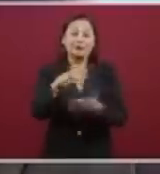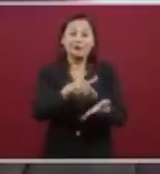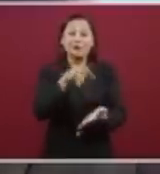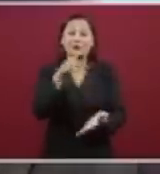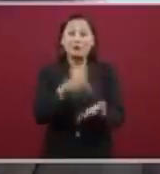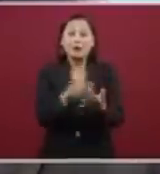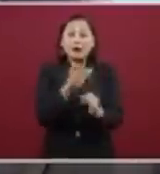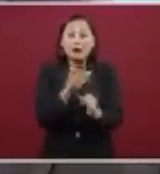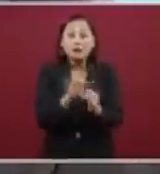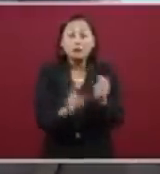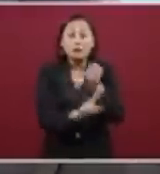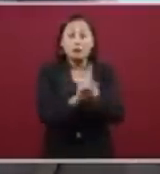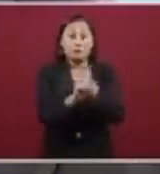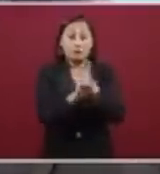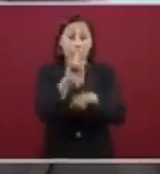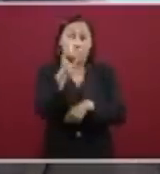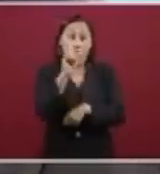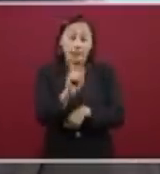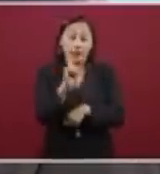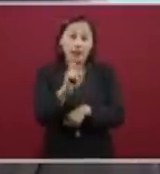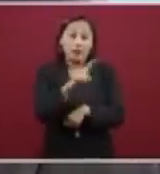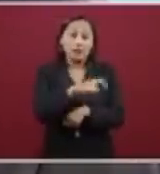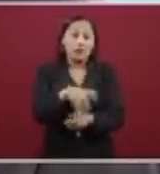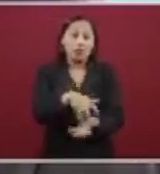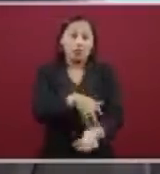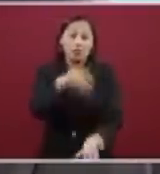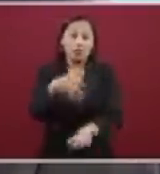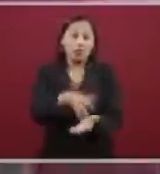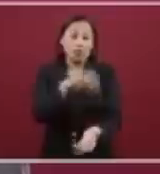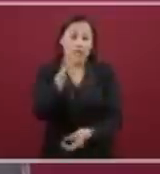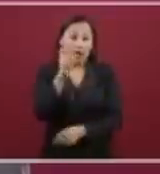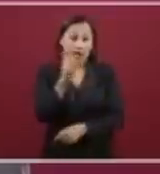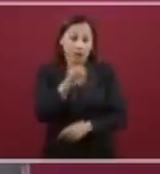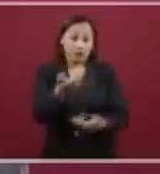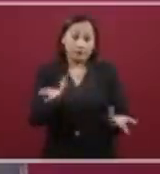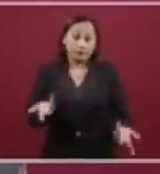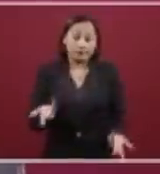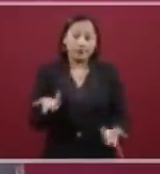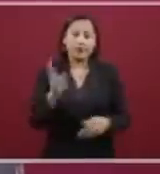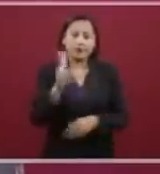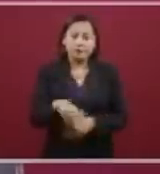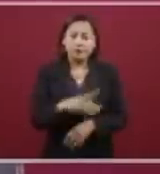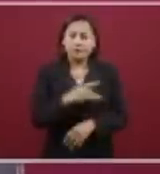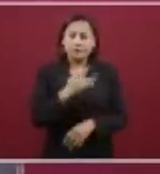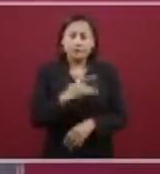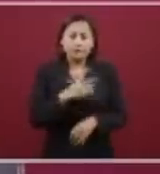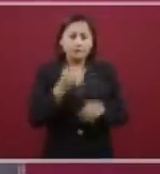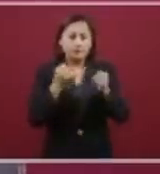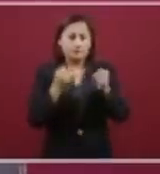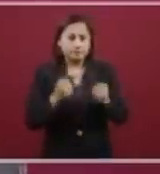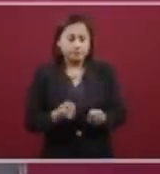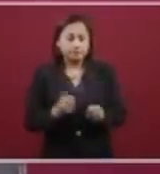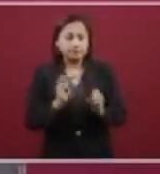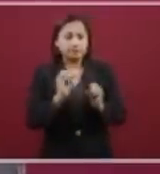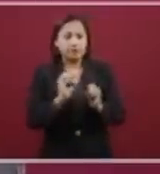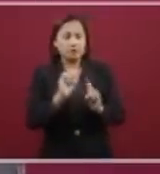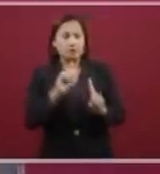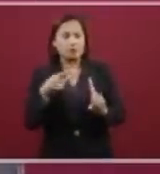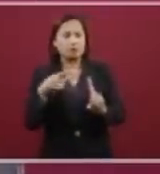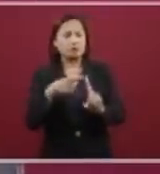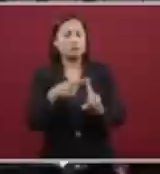sobre por la explotación de acuíferos no se tenía certeza ni claridad sobre cuál sería la fuente de la que se